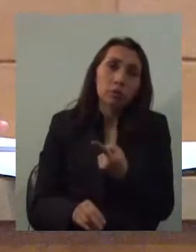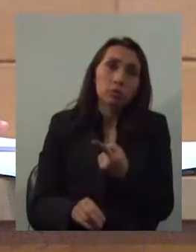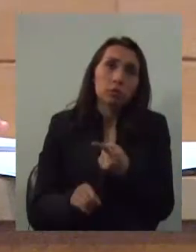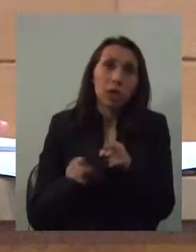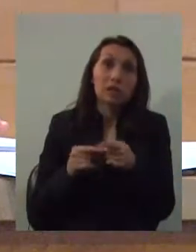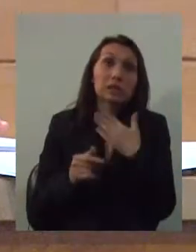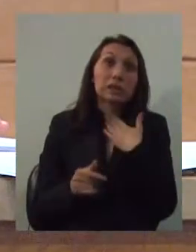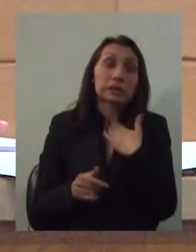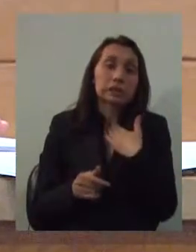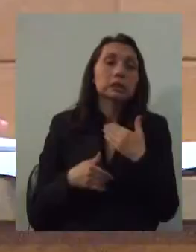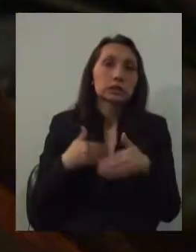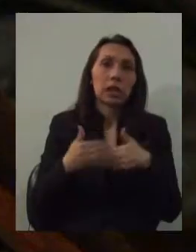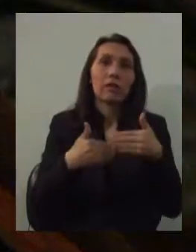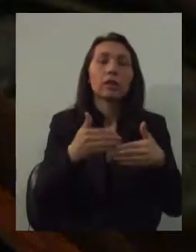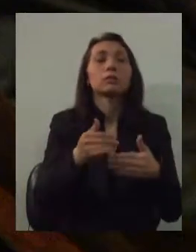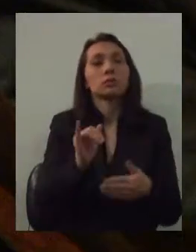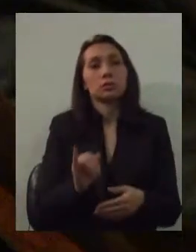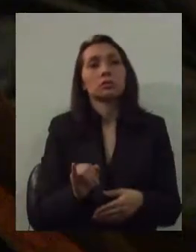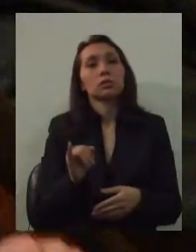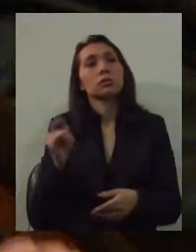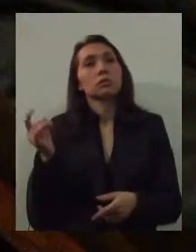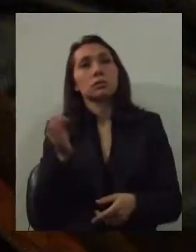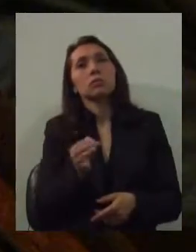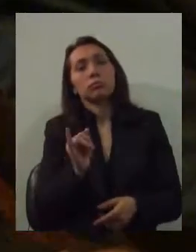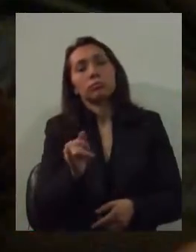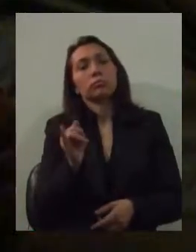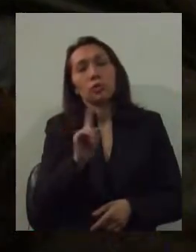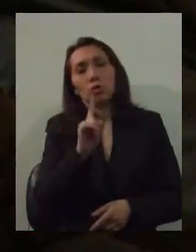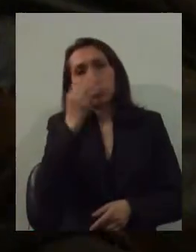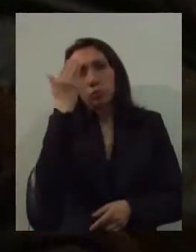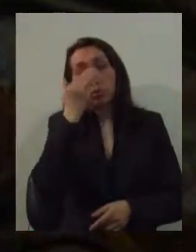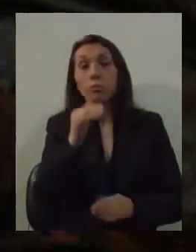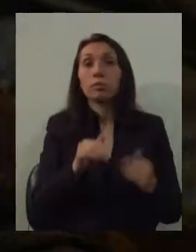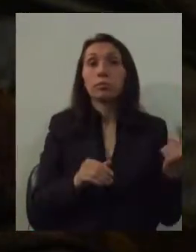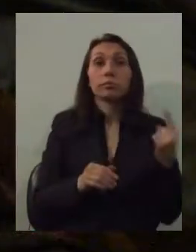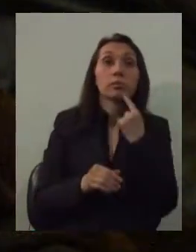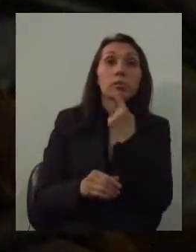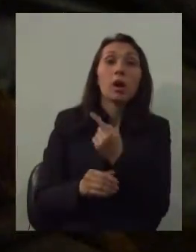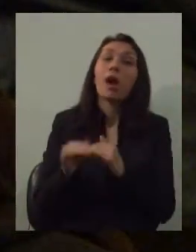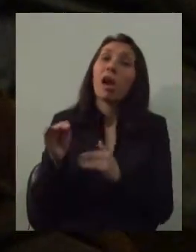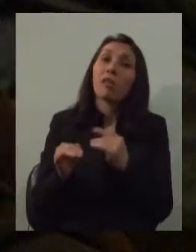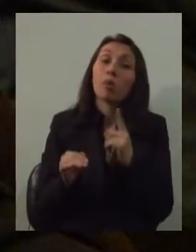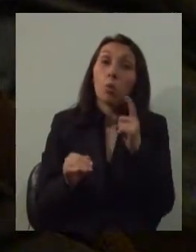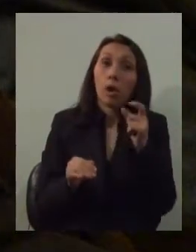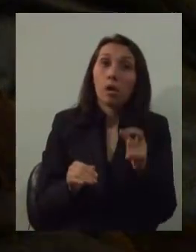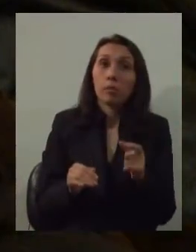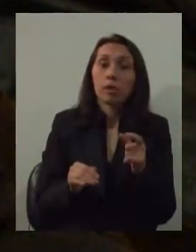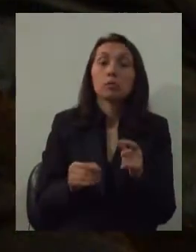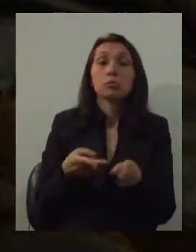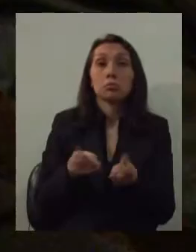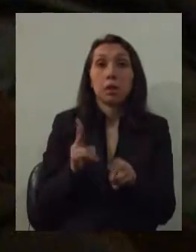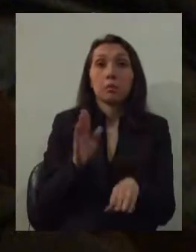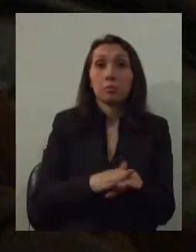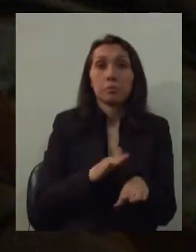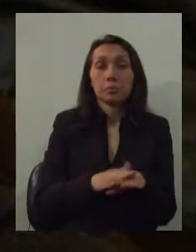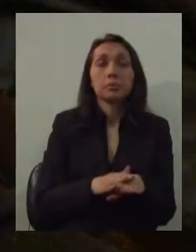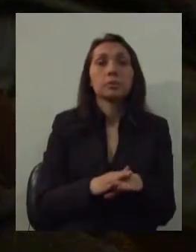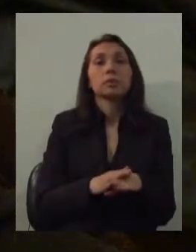los deseos, sí, de ir avanzando. Exacto, sobre la materia, lo tengo, ¿no? Claro, pero no se preocupe. Hay veces que se puede poner una persona autorizada por una